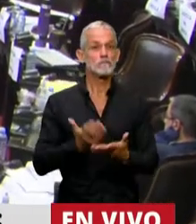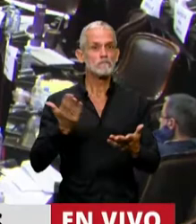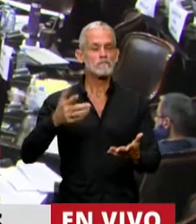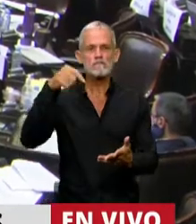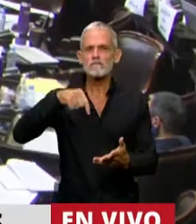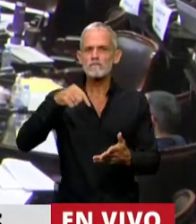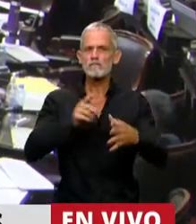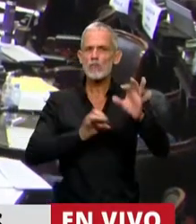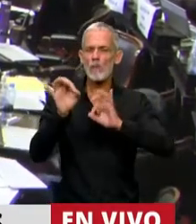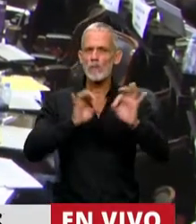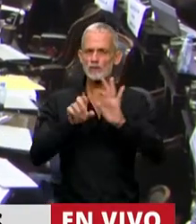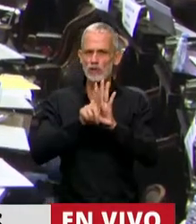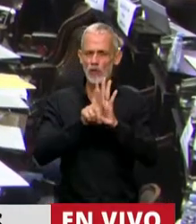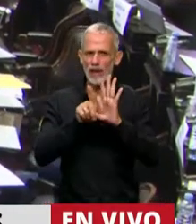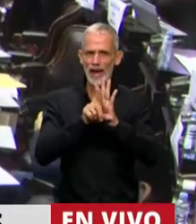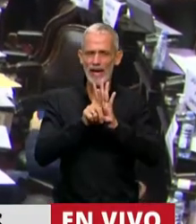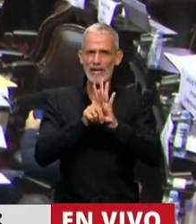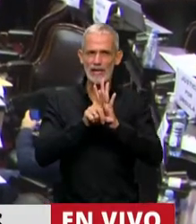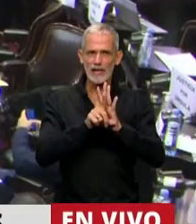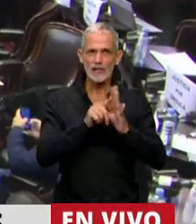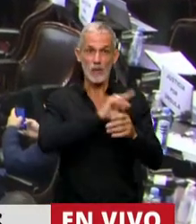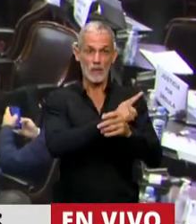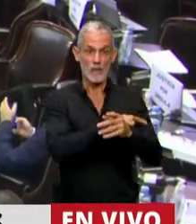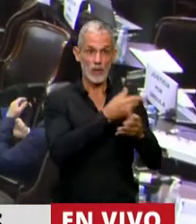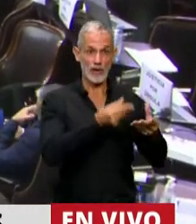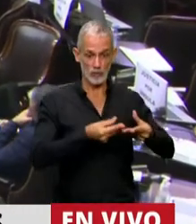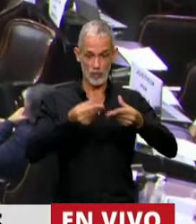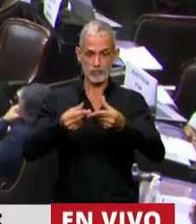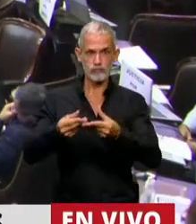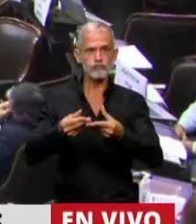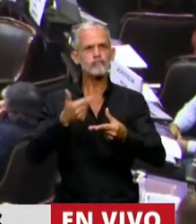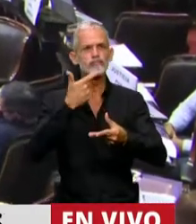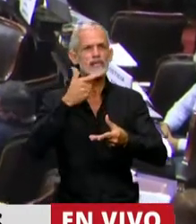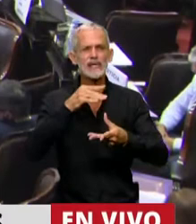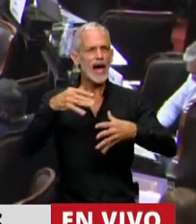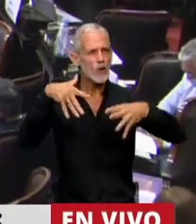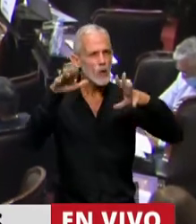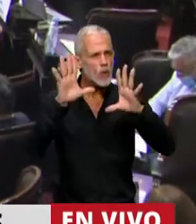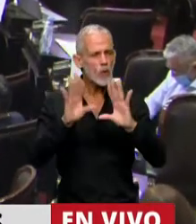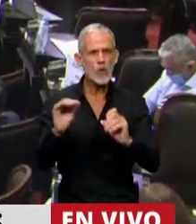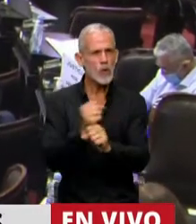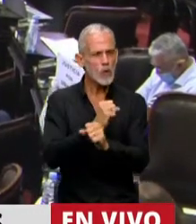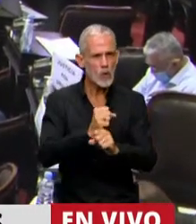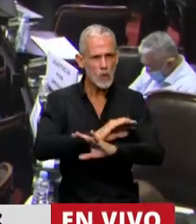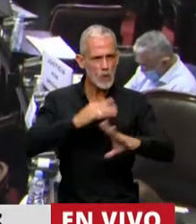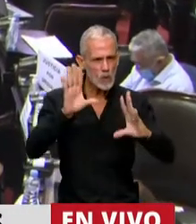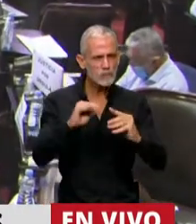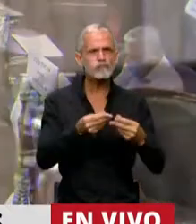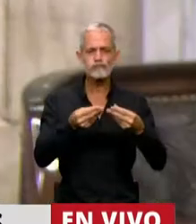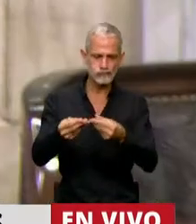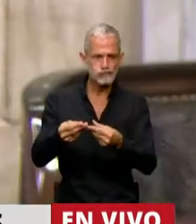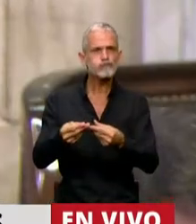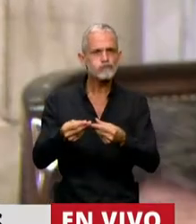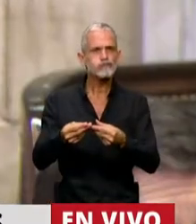Este proyecto que trae el Poder Ejecutivo, que ya se aprobó por unanimidad en el Senado,